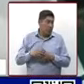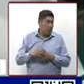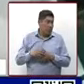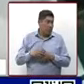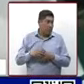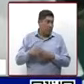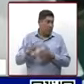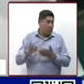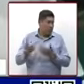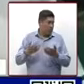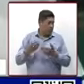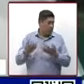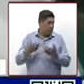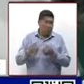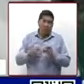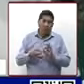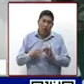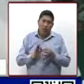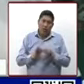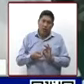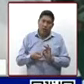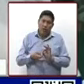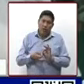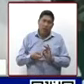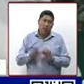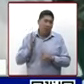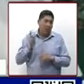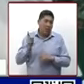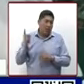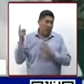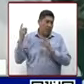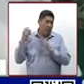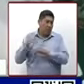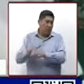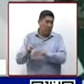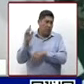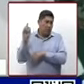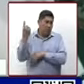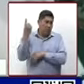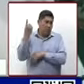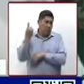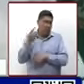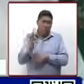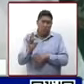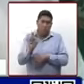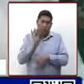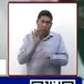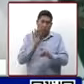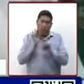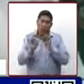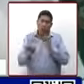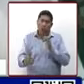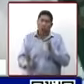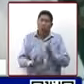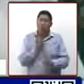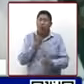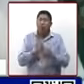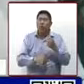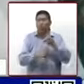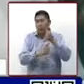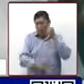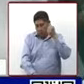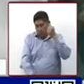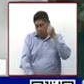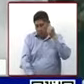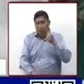sus asesores, lo van a subsanar. Ese Congreso lo único que va a hacer es elegir un nuevo directorio del instrumento a nivel